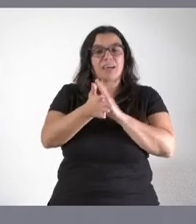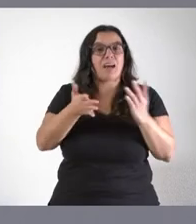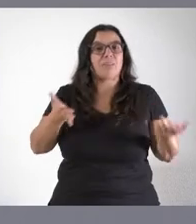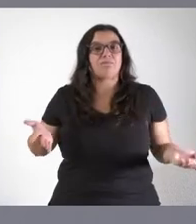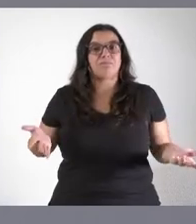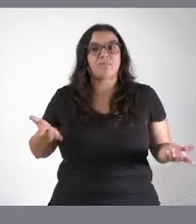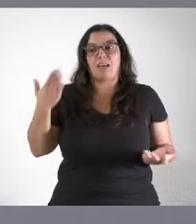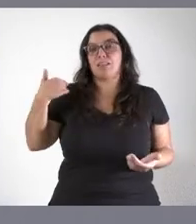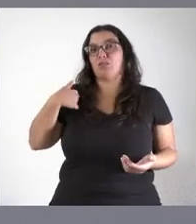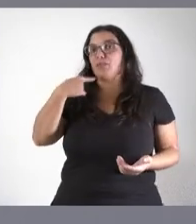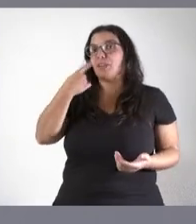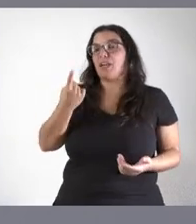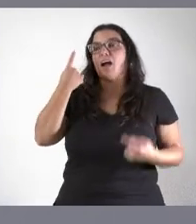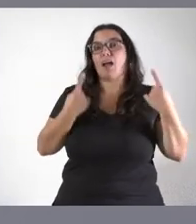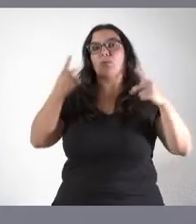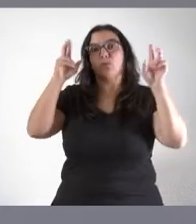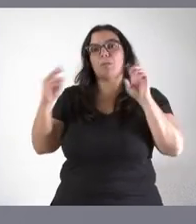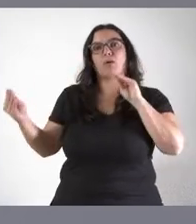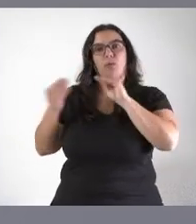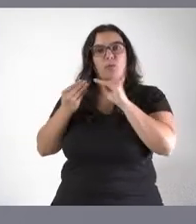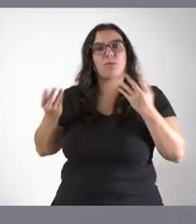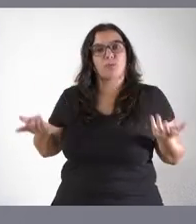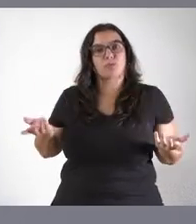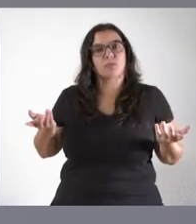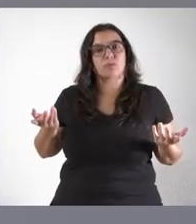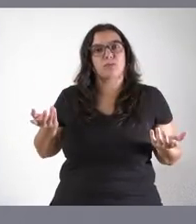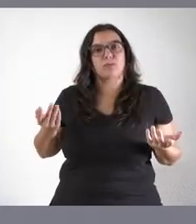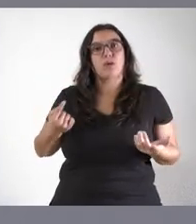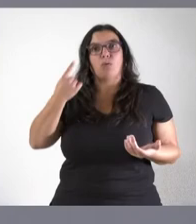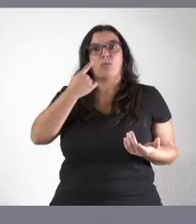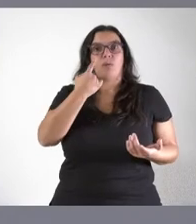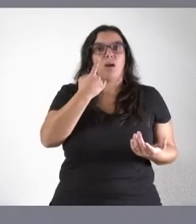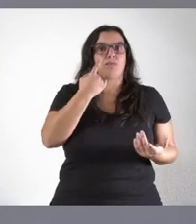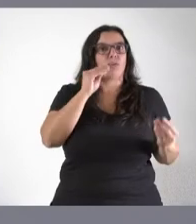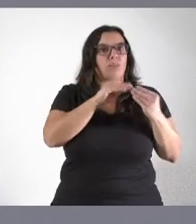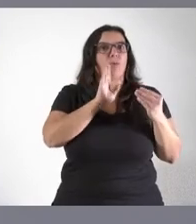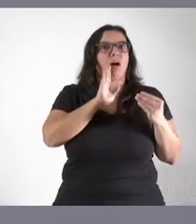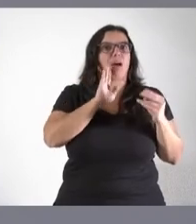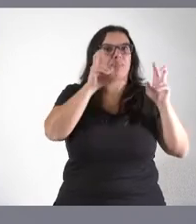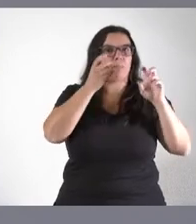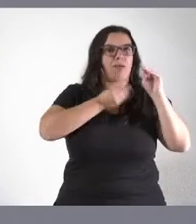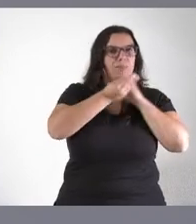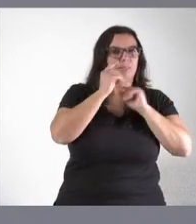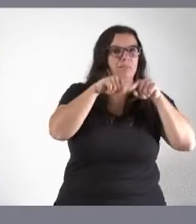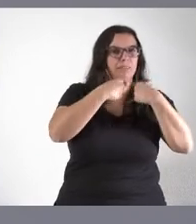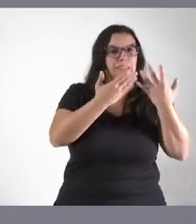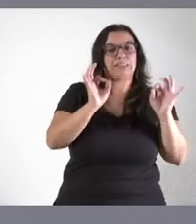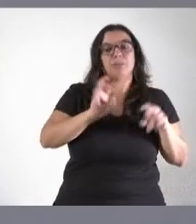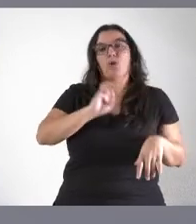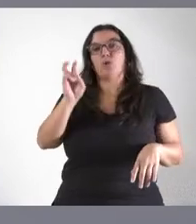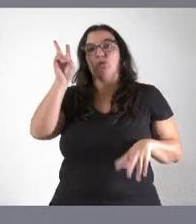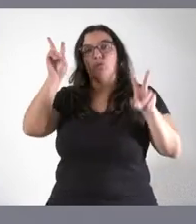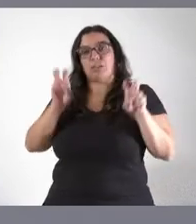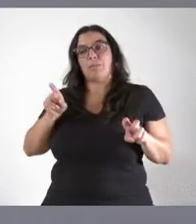yo antes señalaba que hay cosas en las que coincidimos y evidentemente esta era una de ellas pero hay más porque por ejemplo creo que el otro